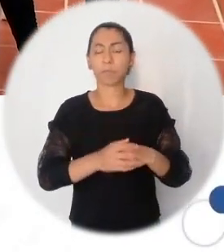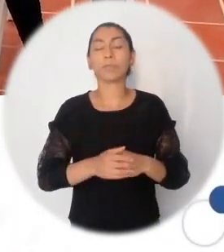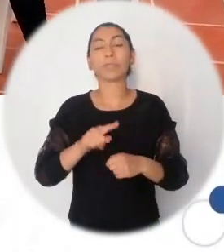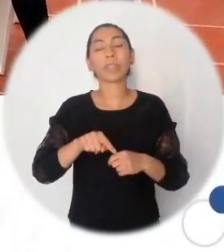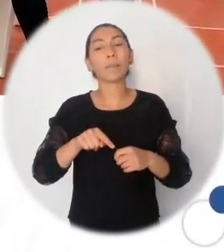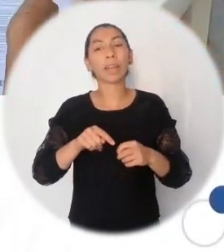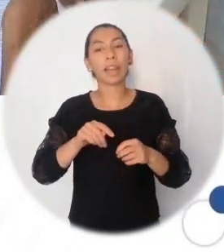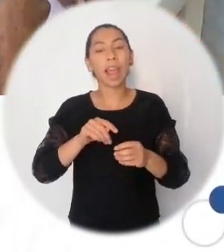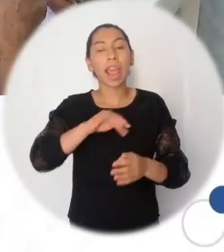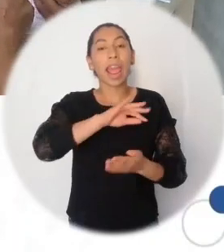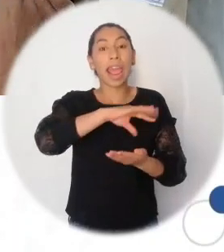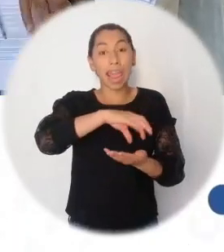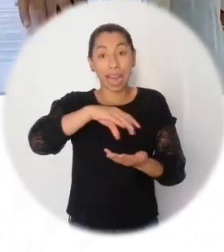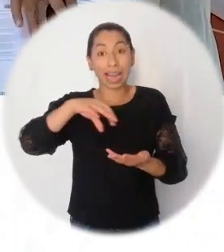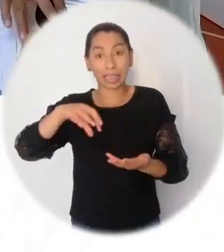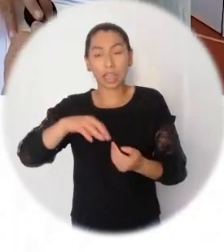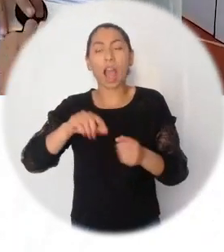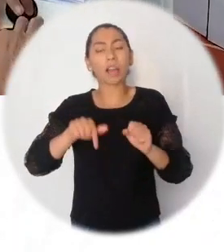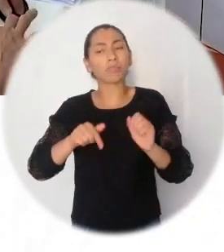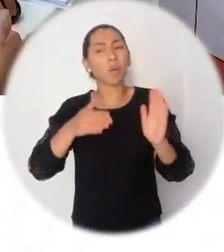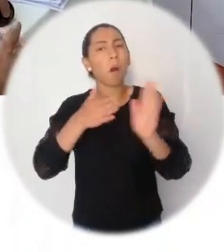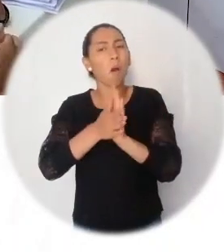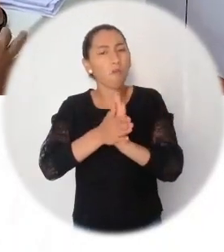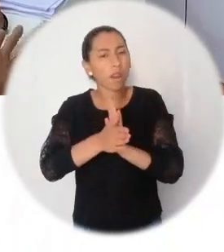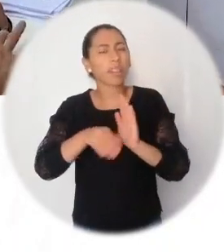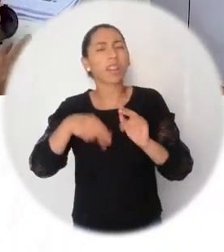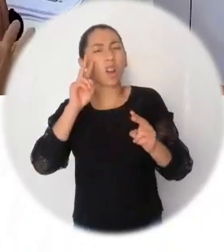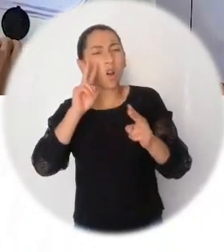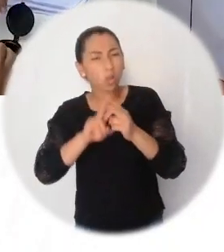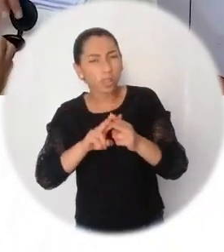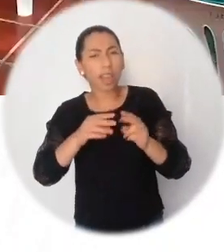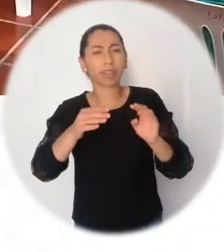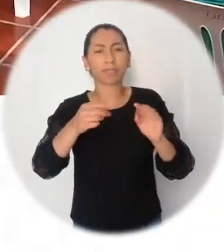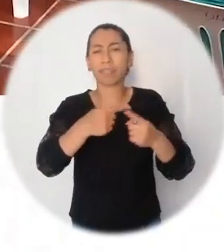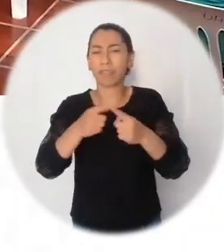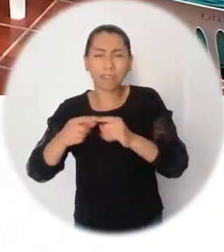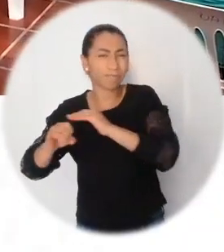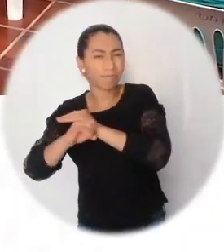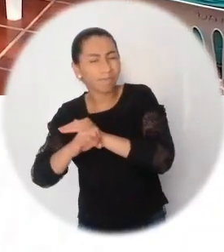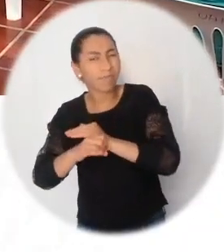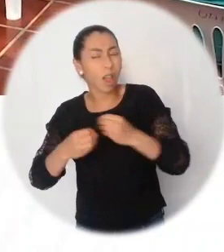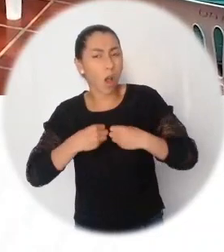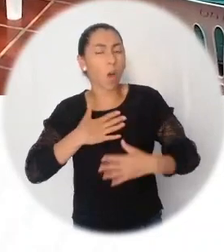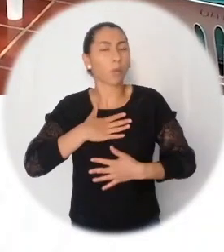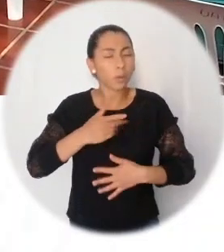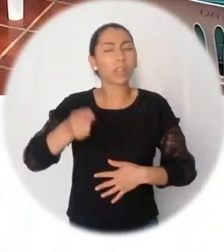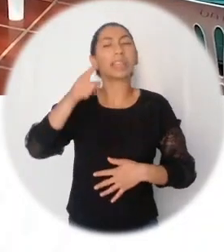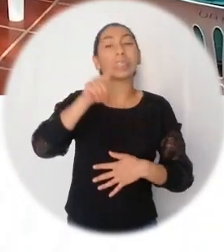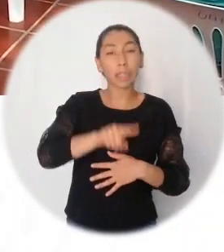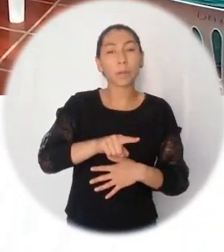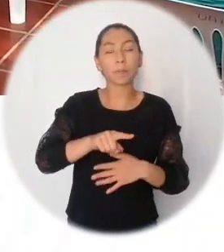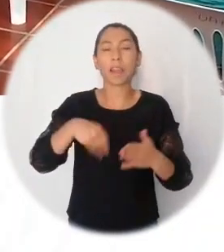Unidad para las Víctimas desarrolló en Atlántico una jornada de oferta pública e indemnización para 25 víctimas del conflicto, junto